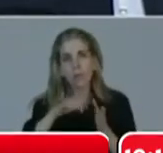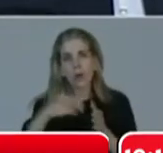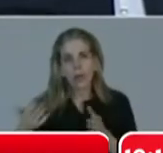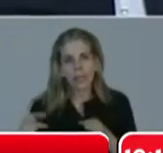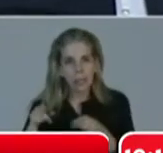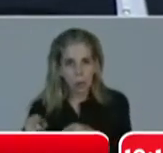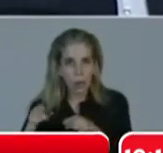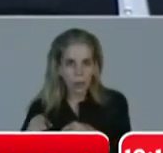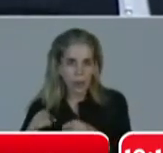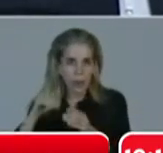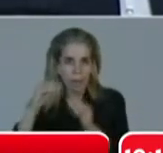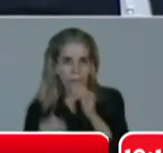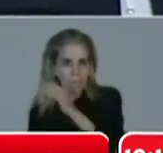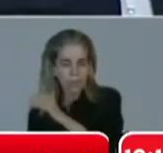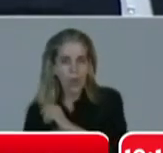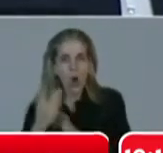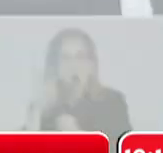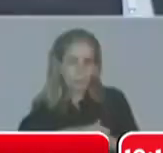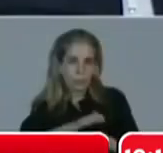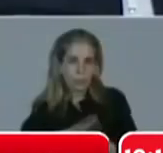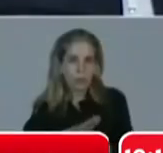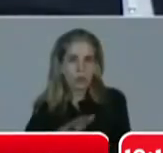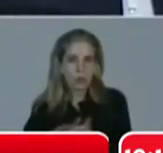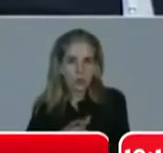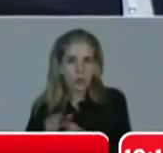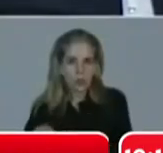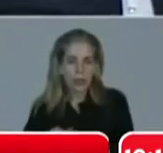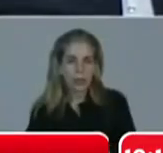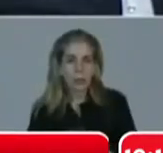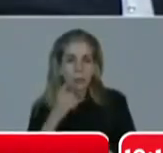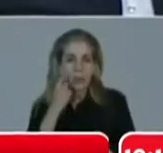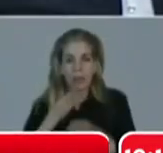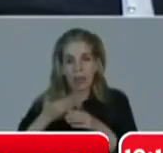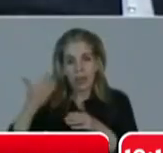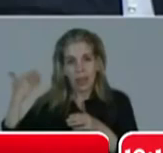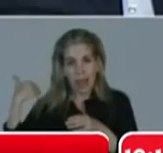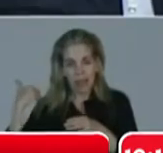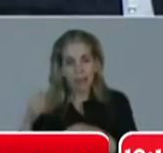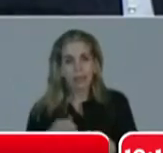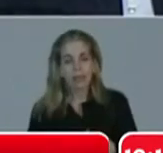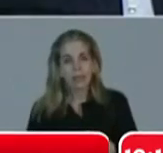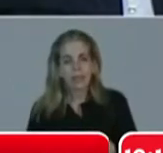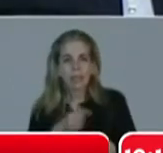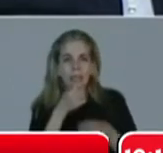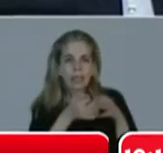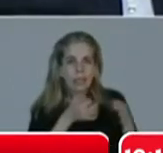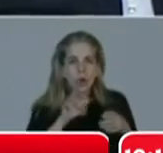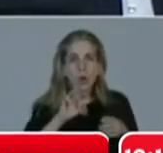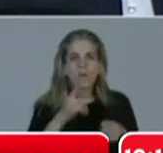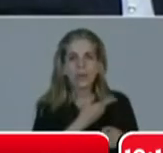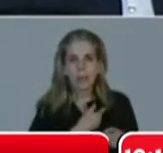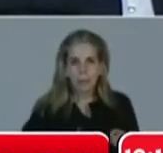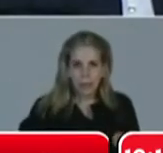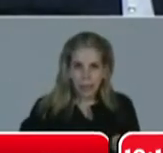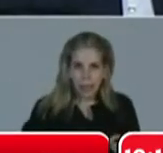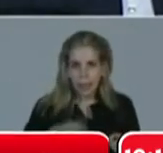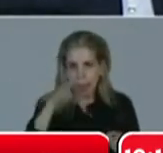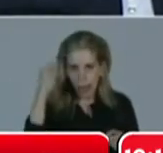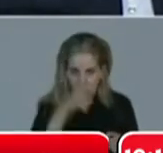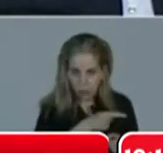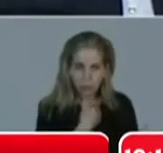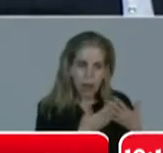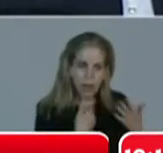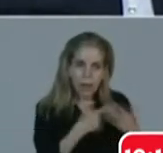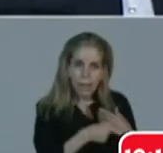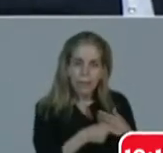pero apareció el presidente como un mago. Dice, bueno, que la ciudad de Buenos Aires pague